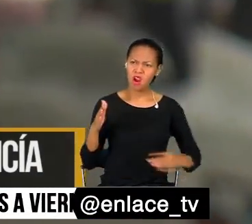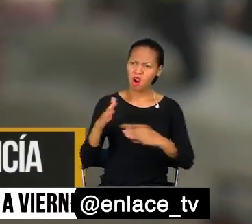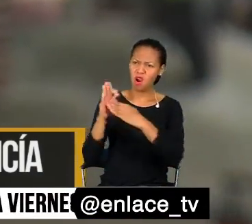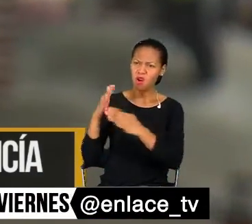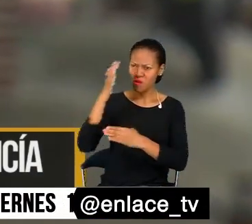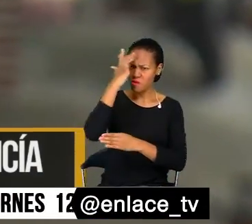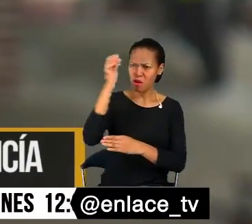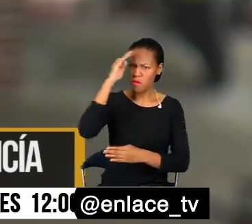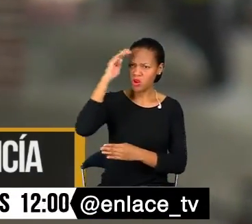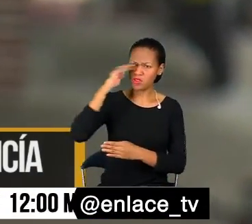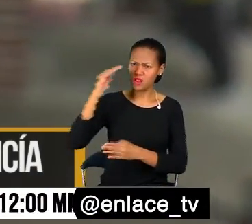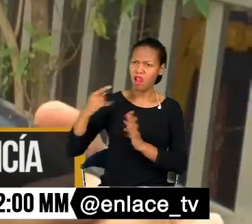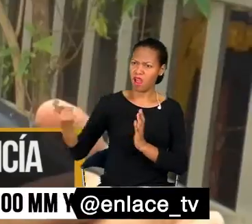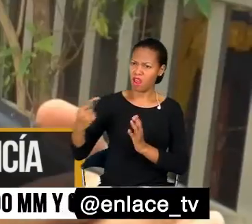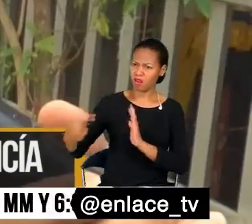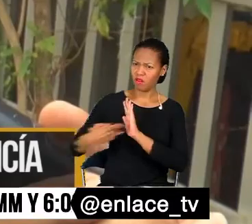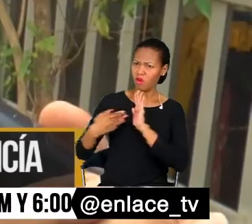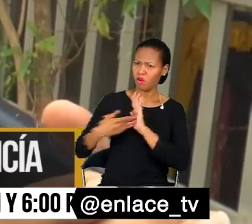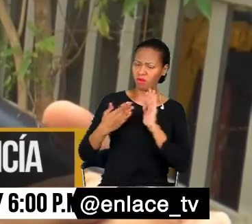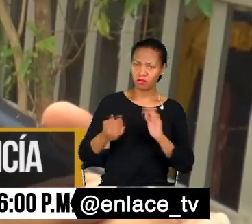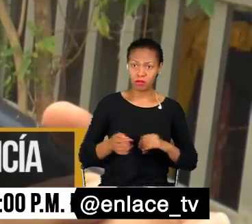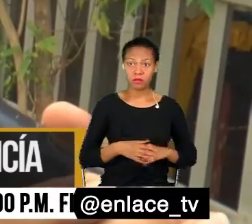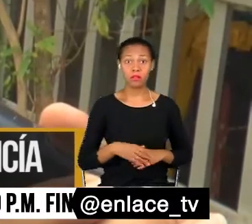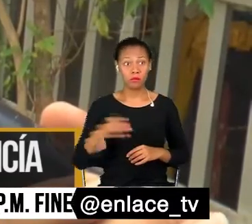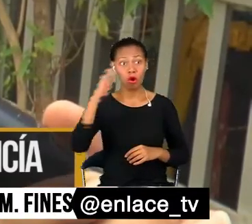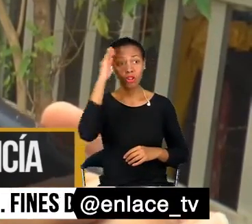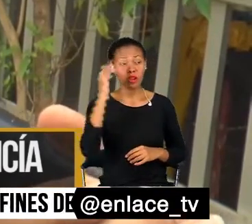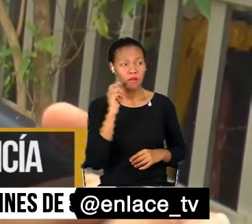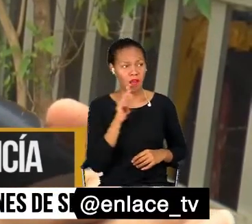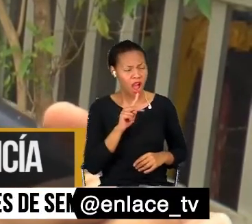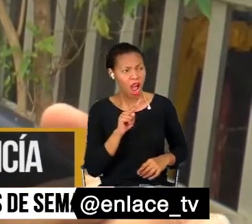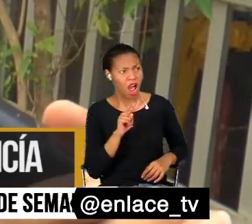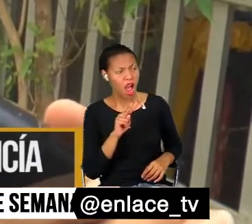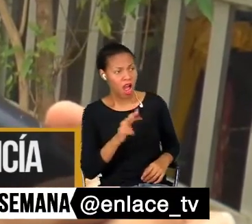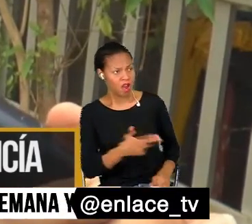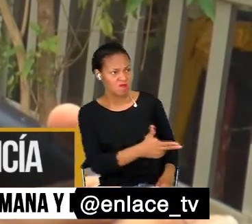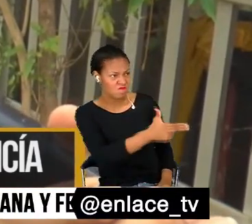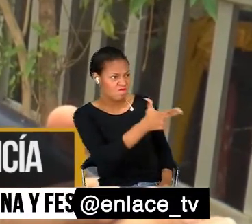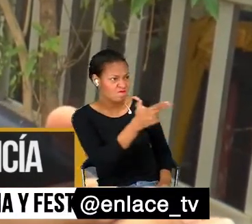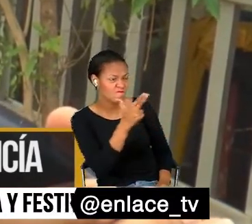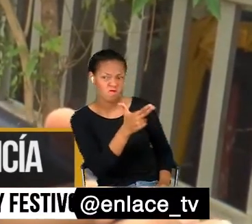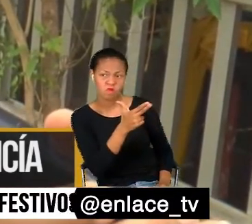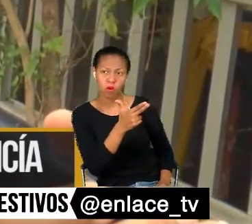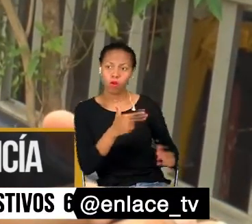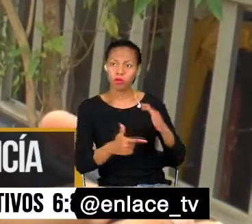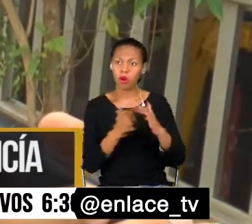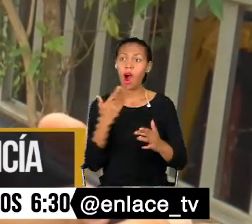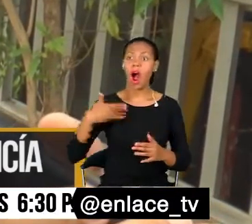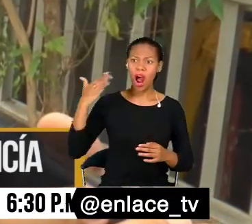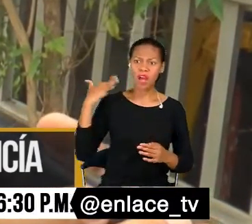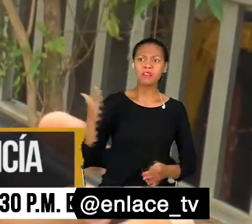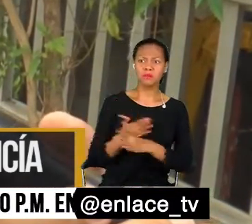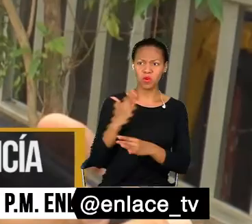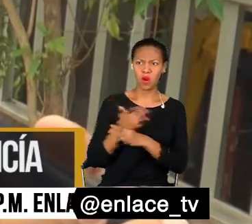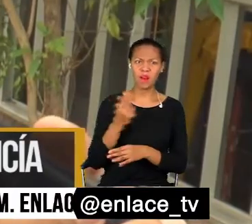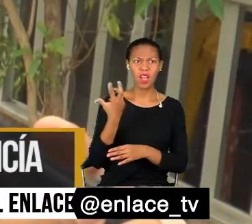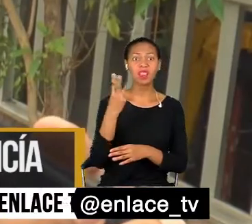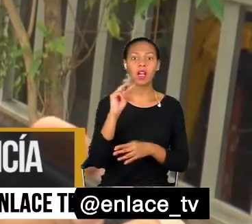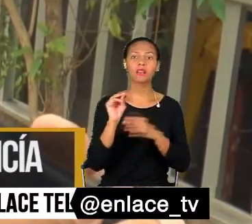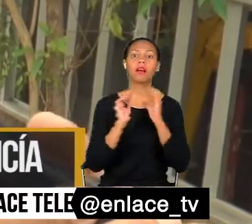desde el año anterior. Los manes apenas me vieron, me apuntaron. ¿Ah? Y como ya he tenido varios problemas con ellos desde el 30 de